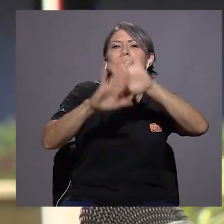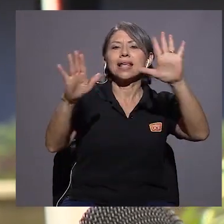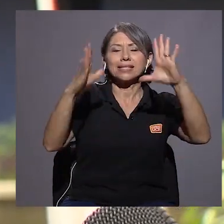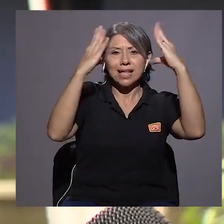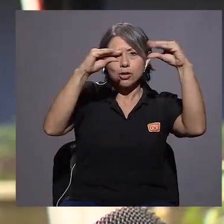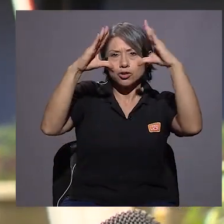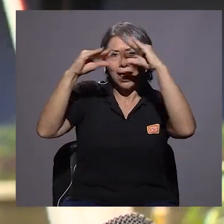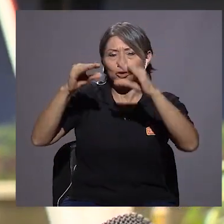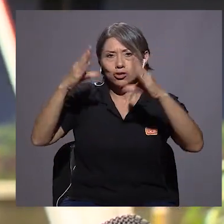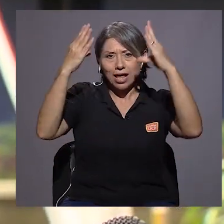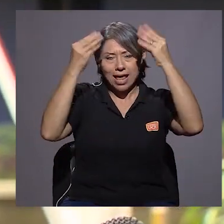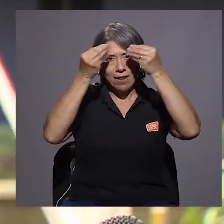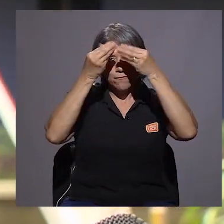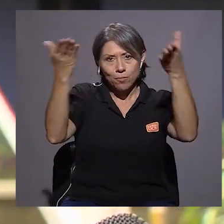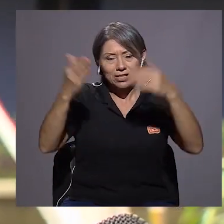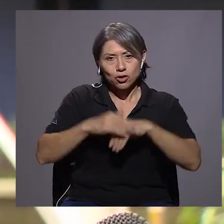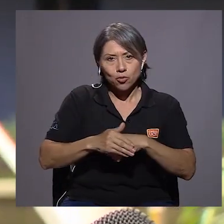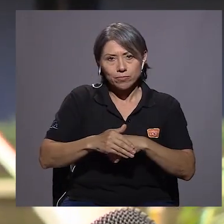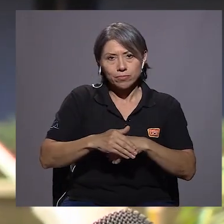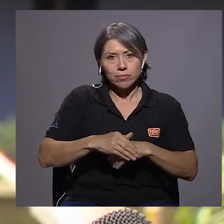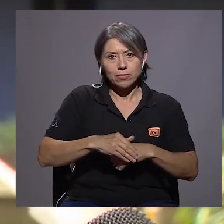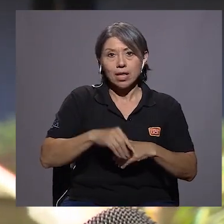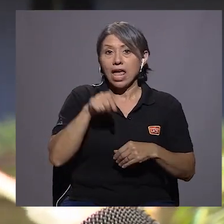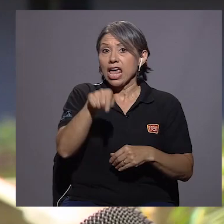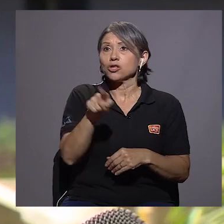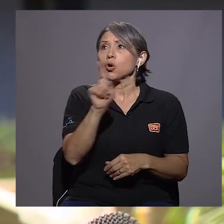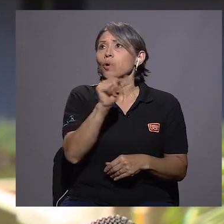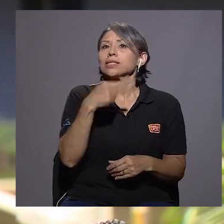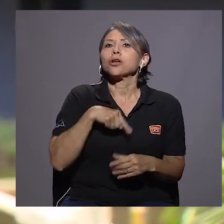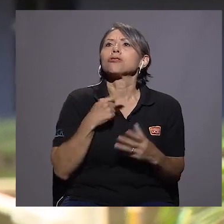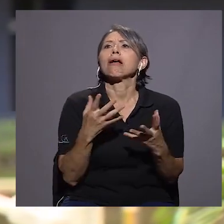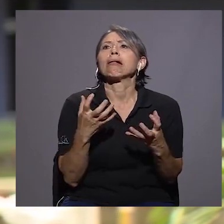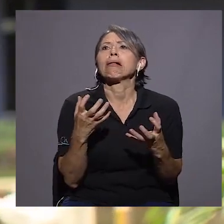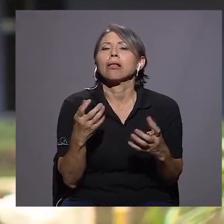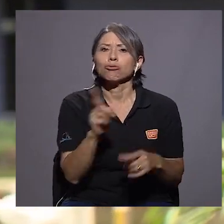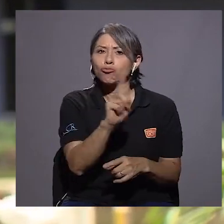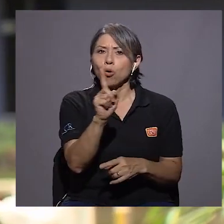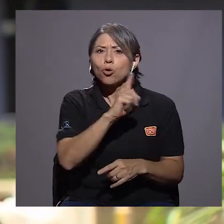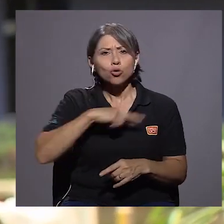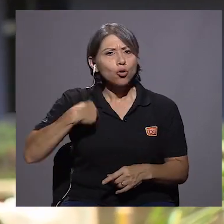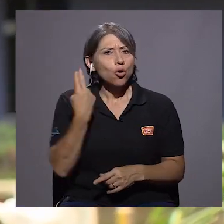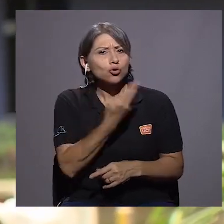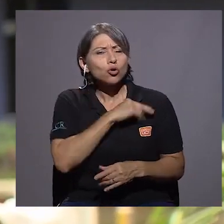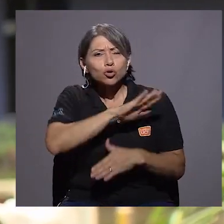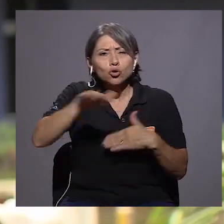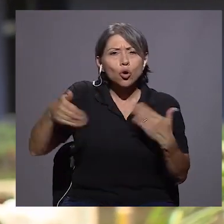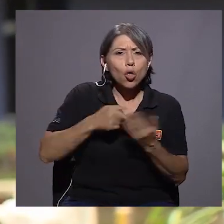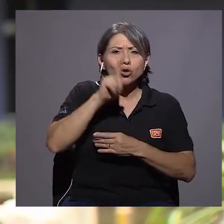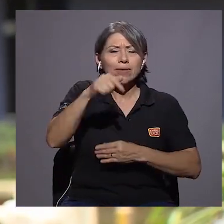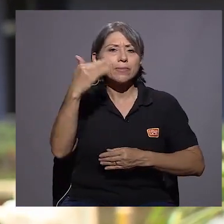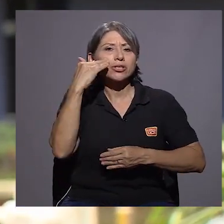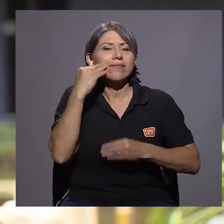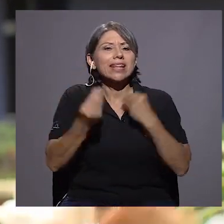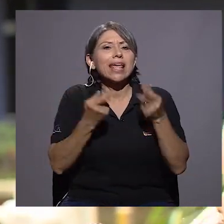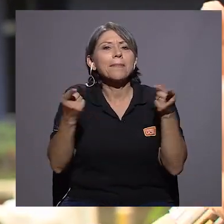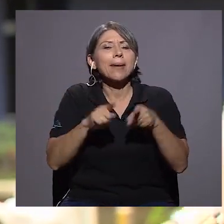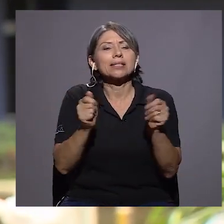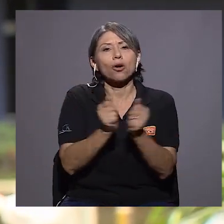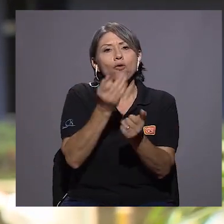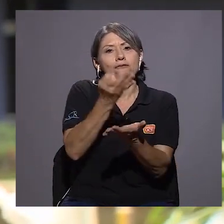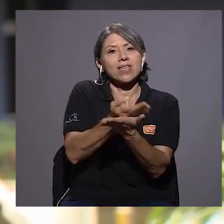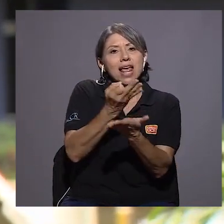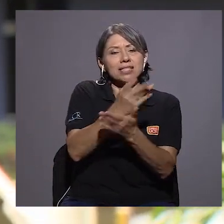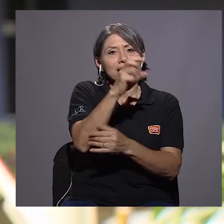la transparencia y a los datos y a la información. Eso no es un capricho, nosotros todos deberíamos saber qué pasa